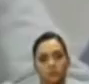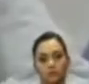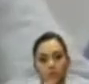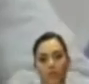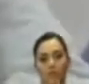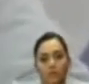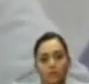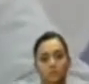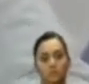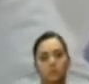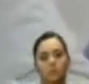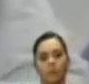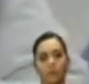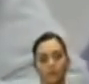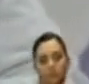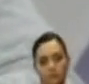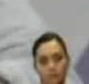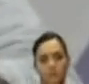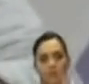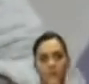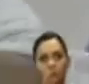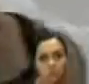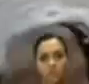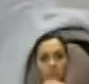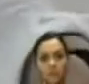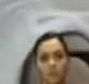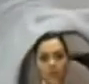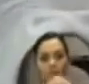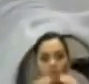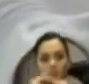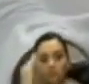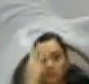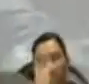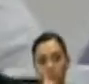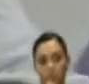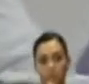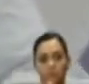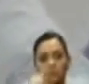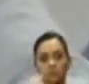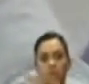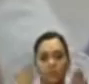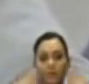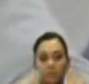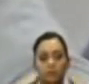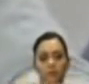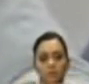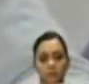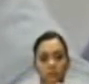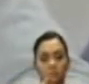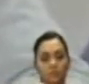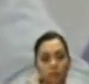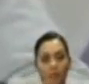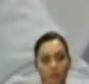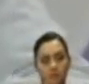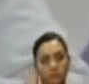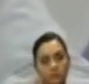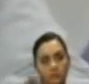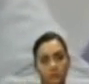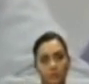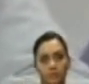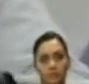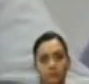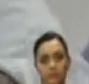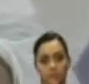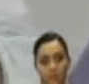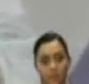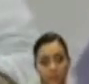pero ya tenemos mucho que mostrarnos y hay que aprovechar esta maravilla que tienen los guayaquileños, que tiene Guayas, que tiene el país, el mayor accidente